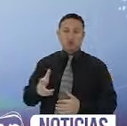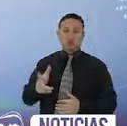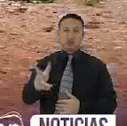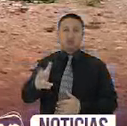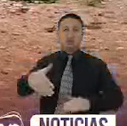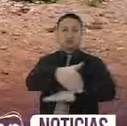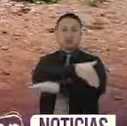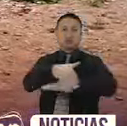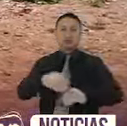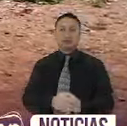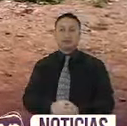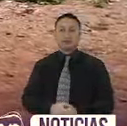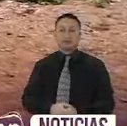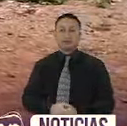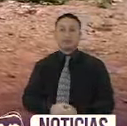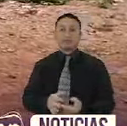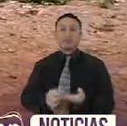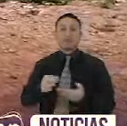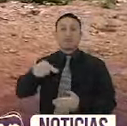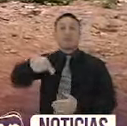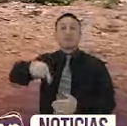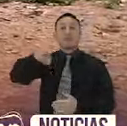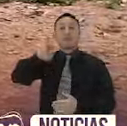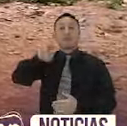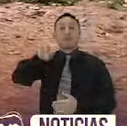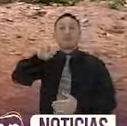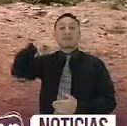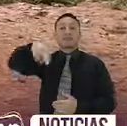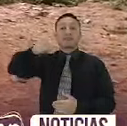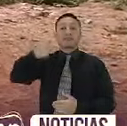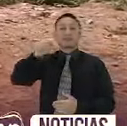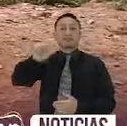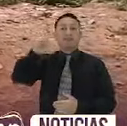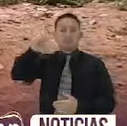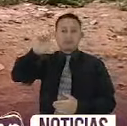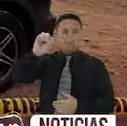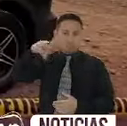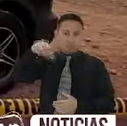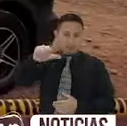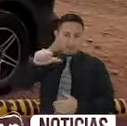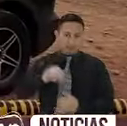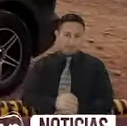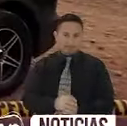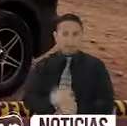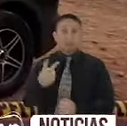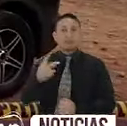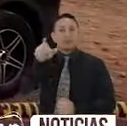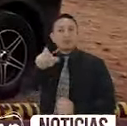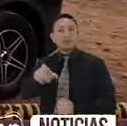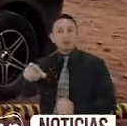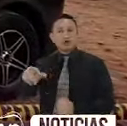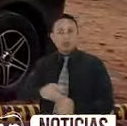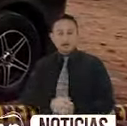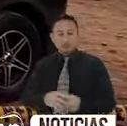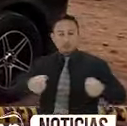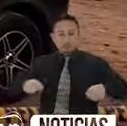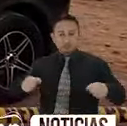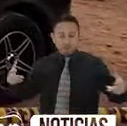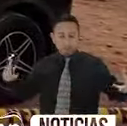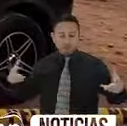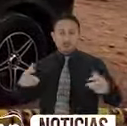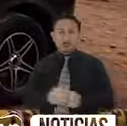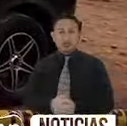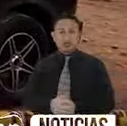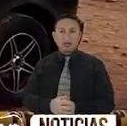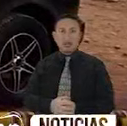El Mirador del cantón Quinsaloma, en la provincia de Los Ríos. Dos personas en motocicleta les dispararon al